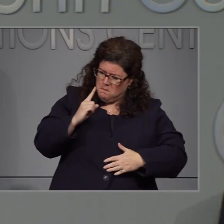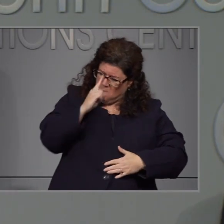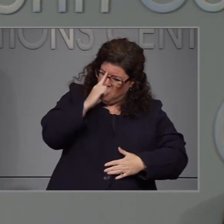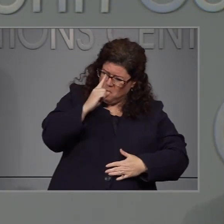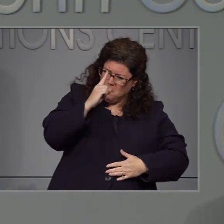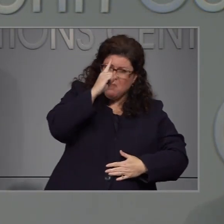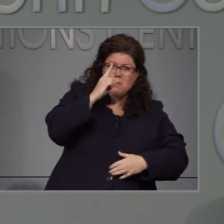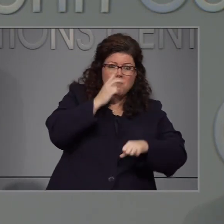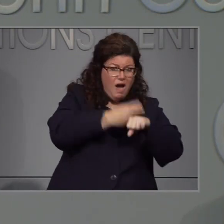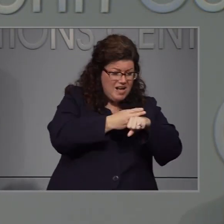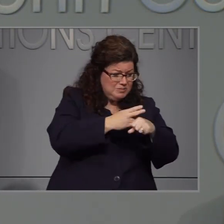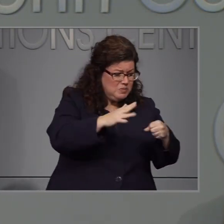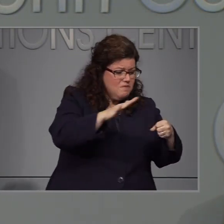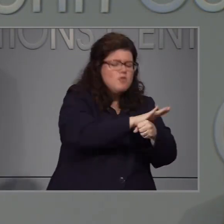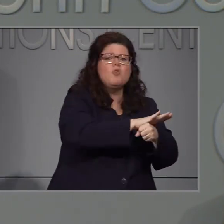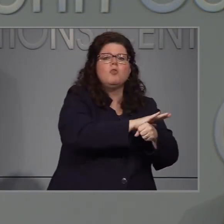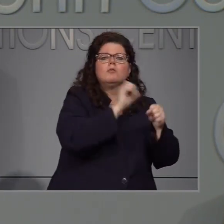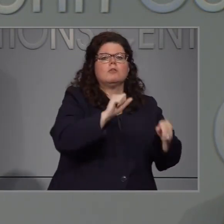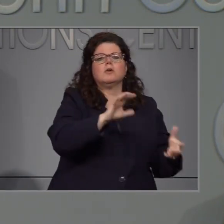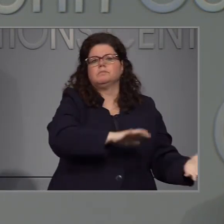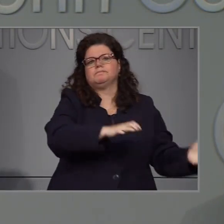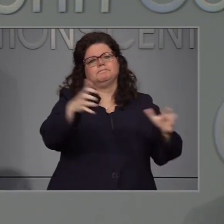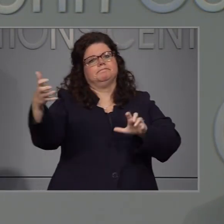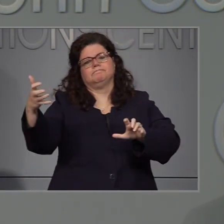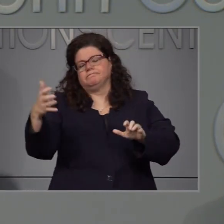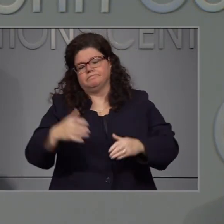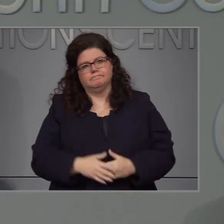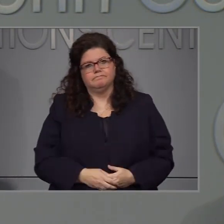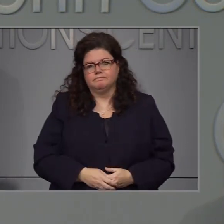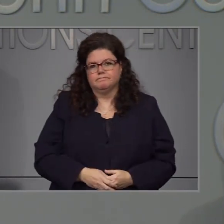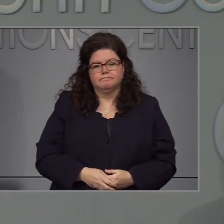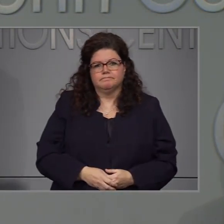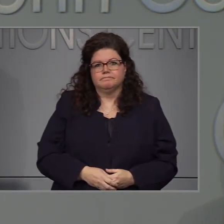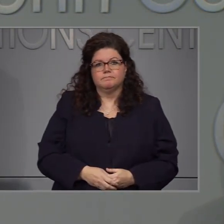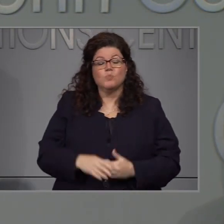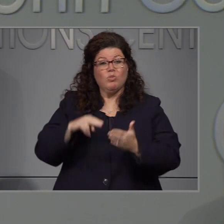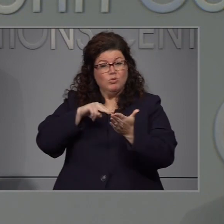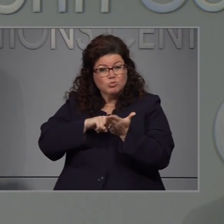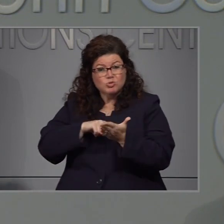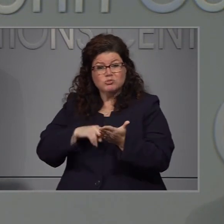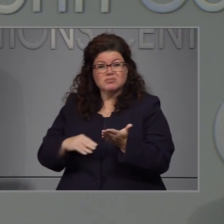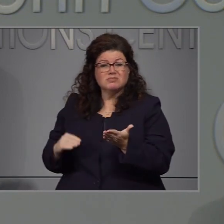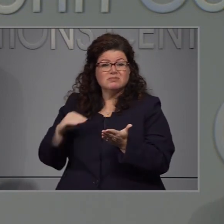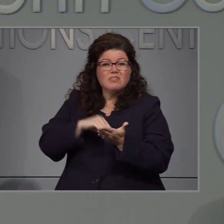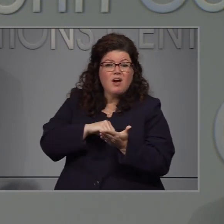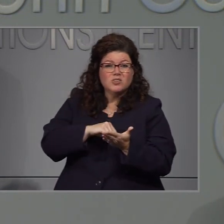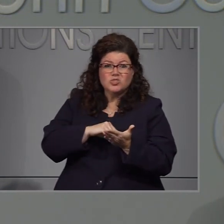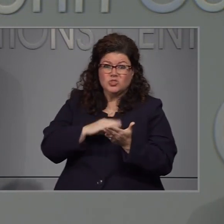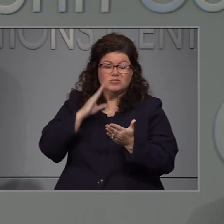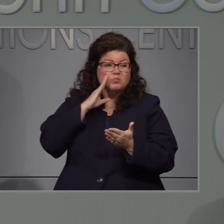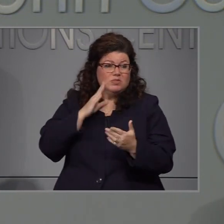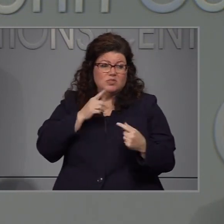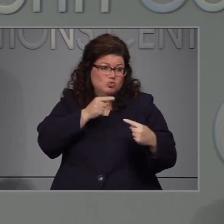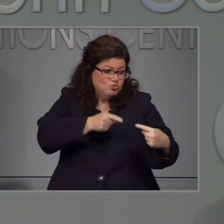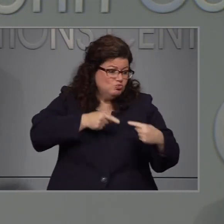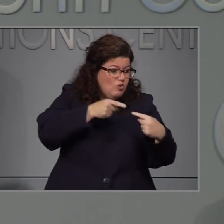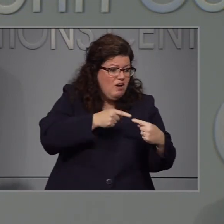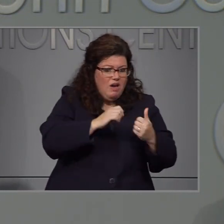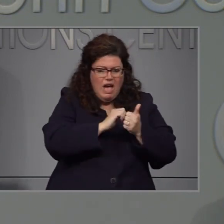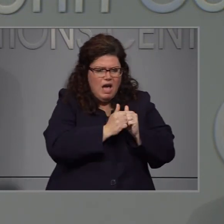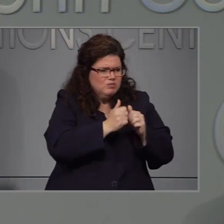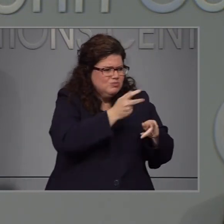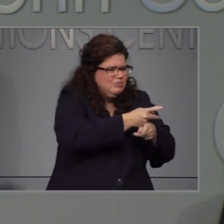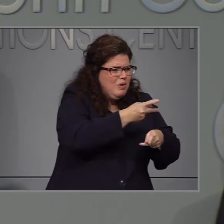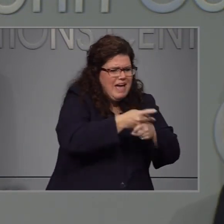salud y sin su cooperación, las enfermeras y los proveedores de salud les va a costar mucho más